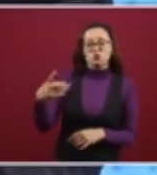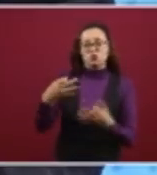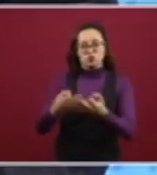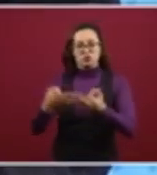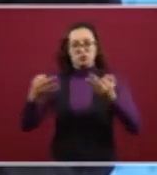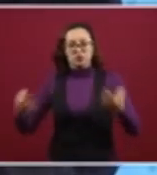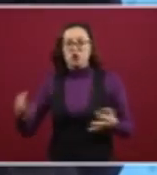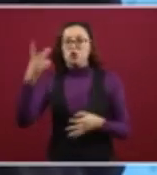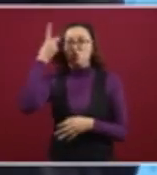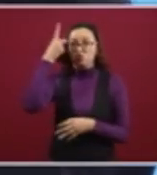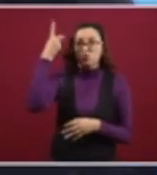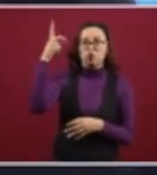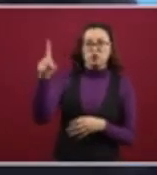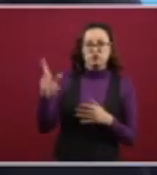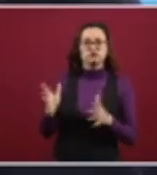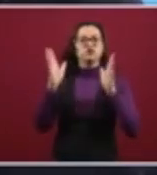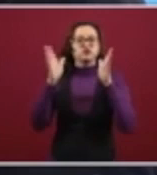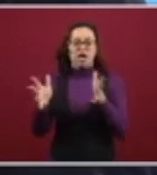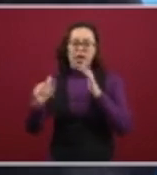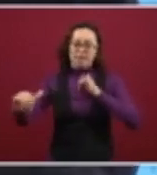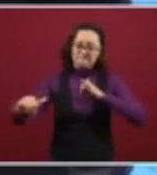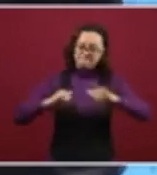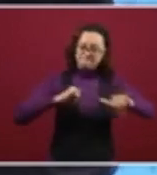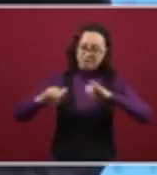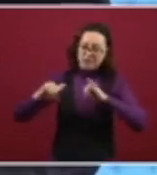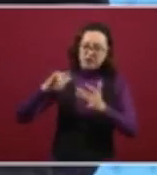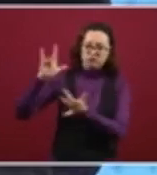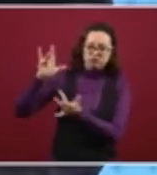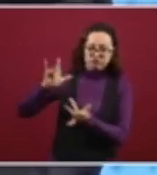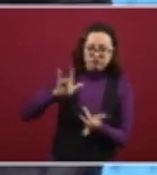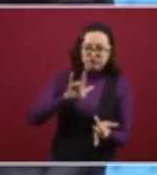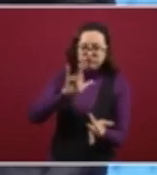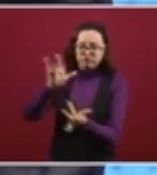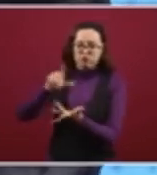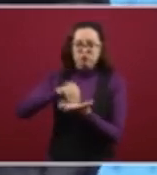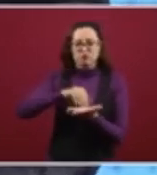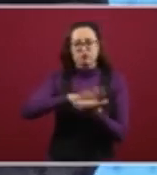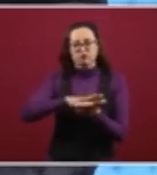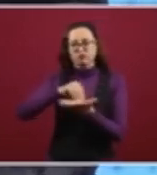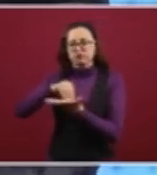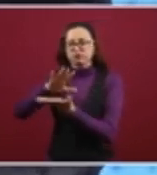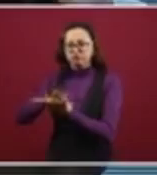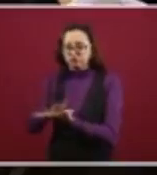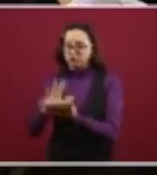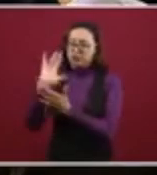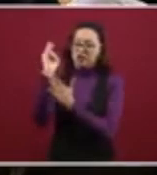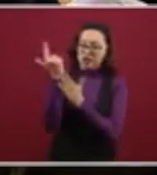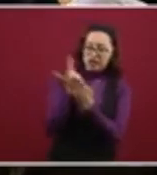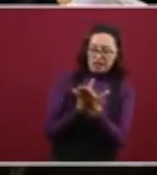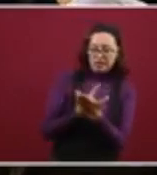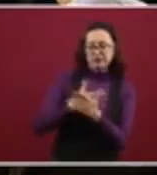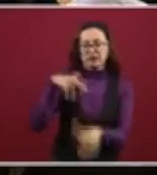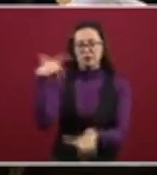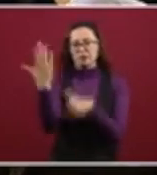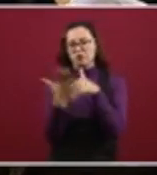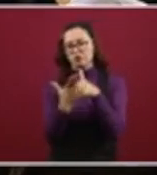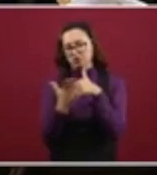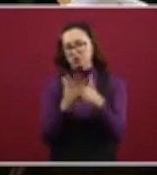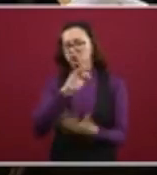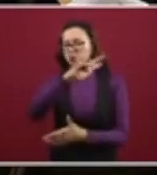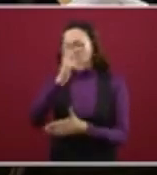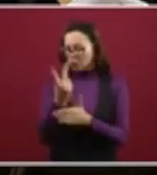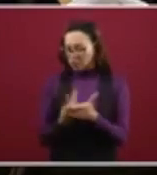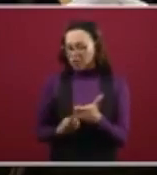están georreferenciados y que este padrón va a servir para posteriores programas. Como el presidente ha indicado, este es